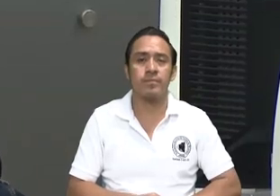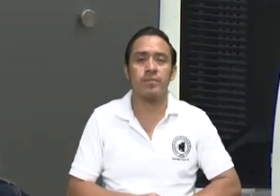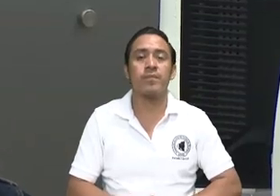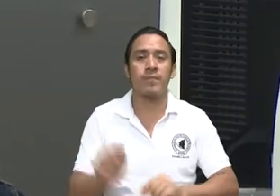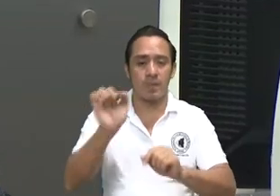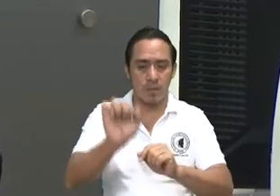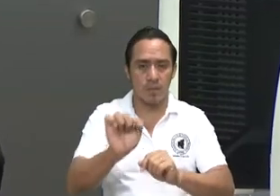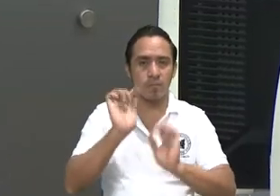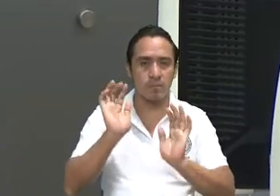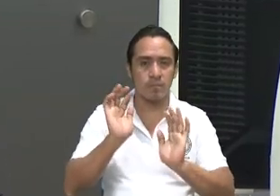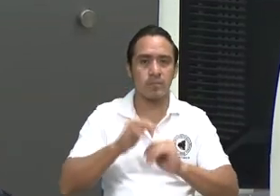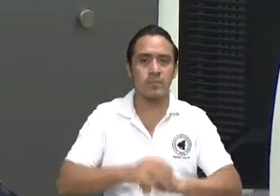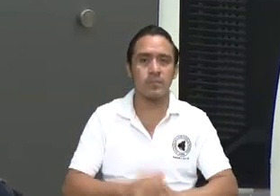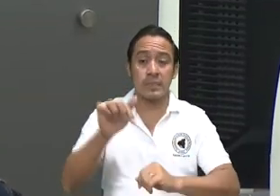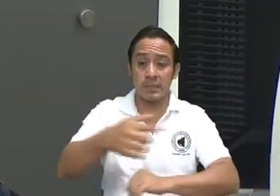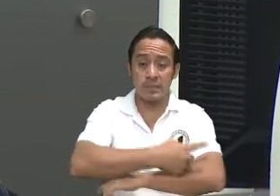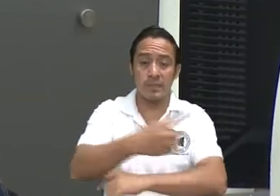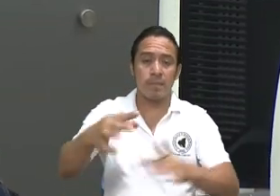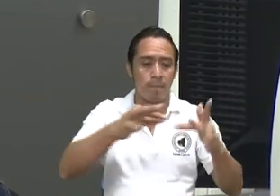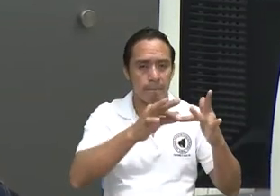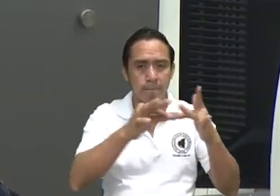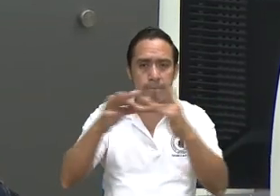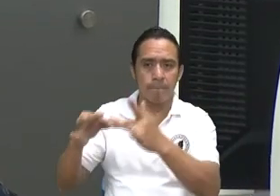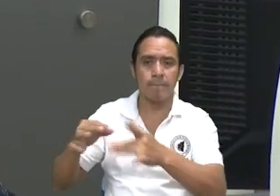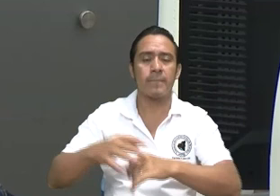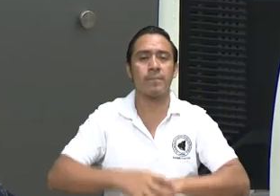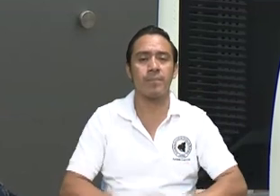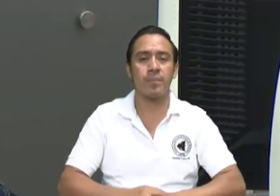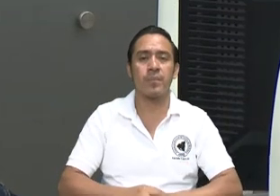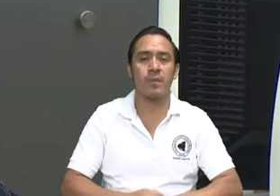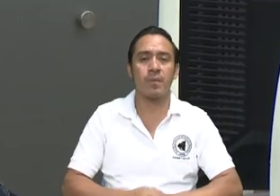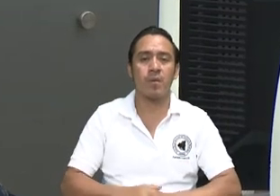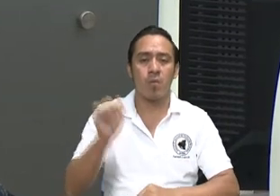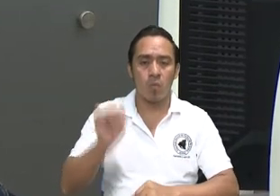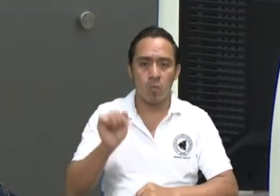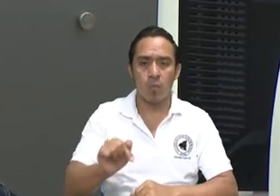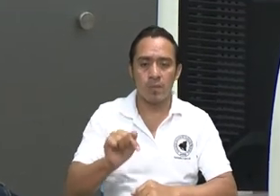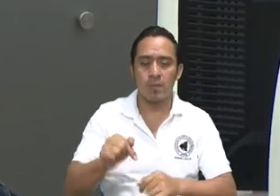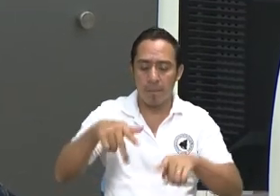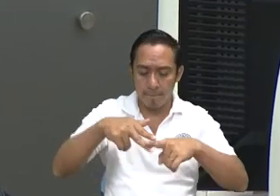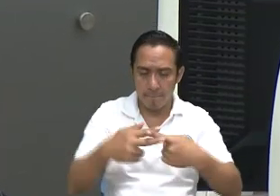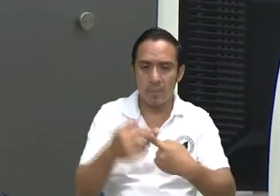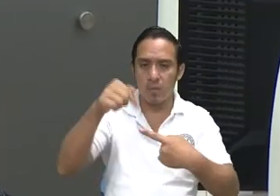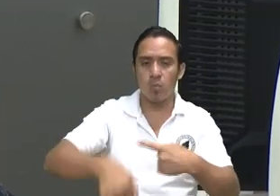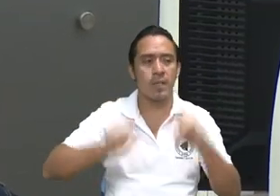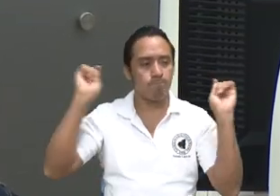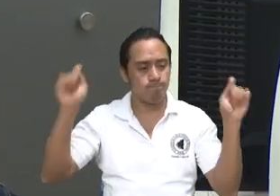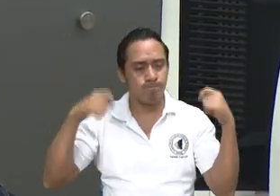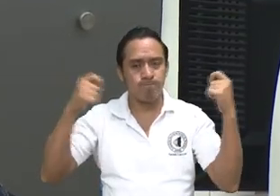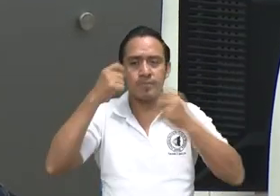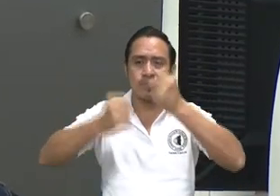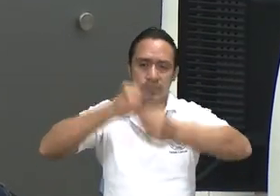En este día tan especial que vamos a partir de hoy mismo a celebrar